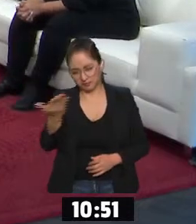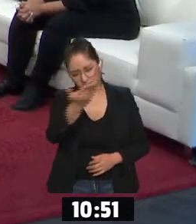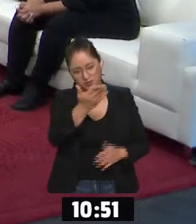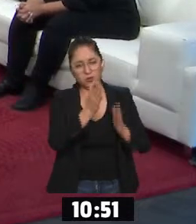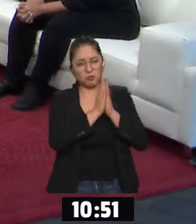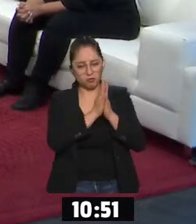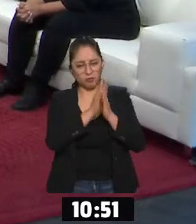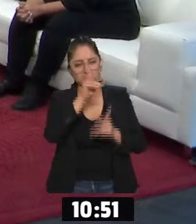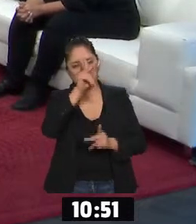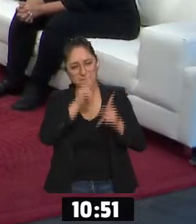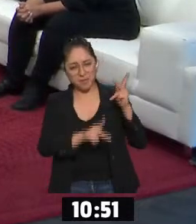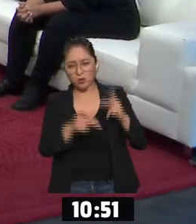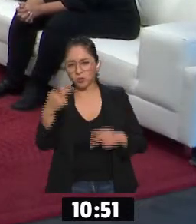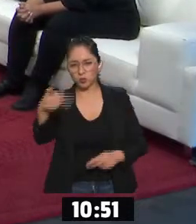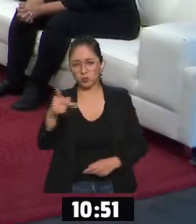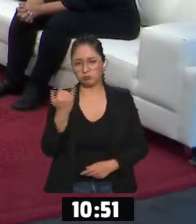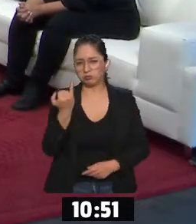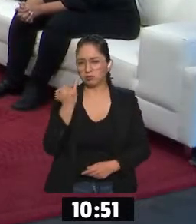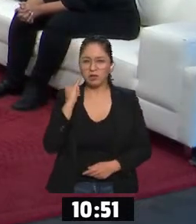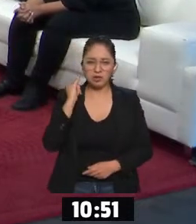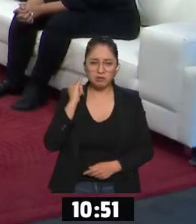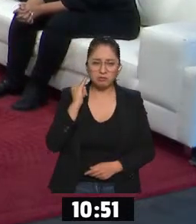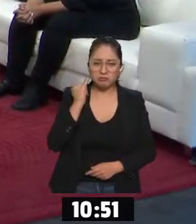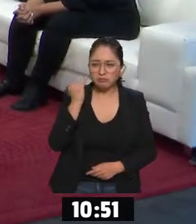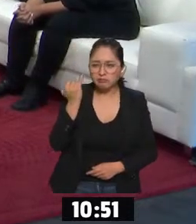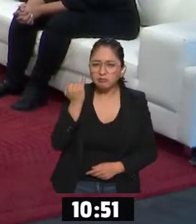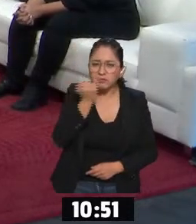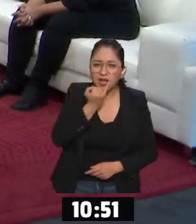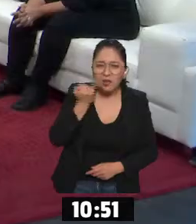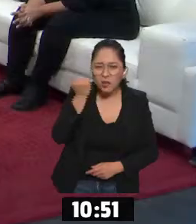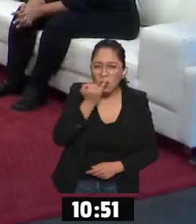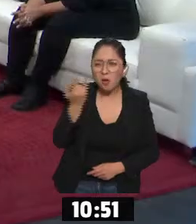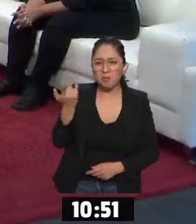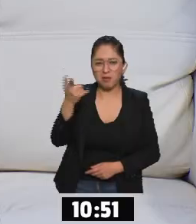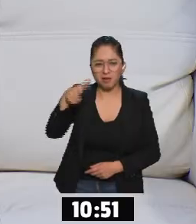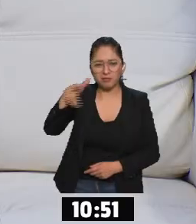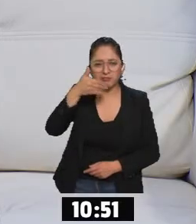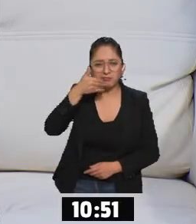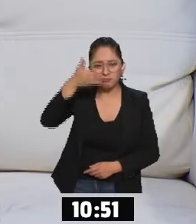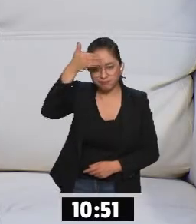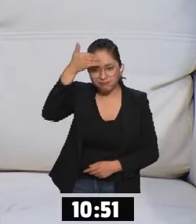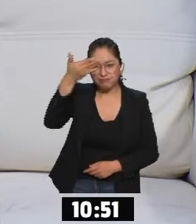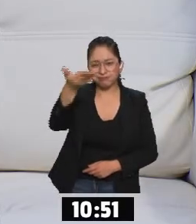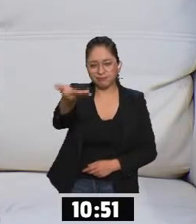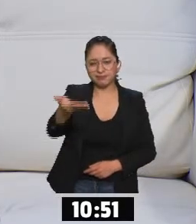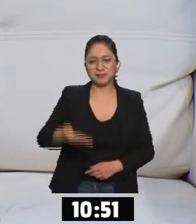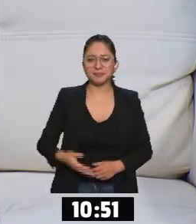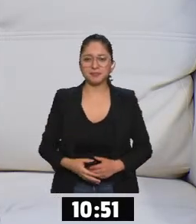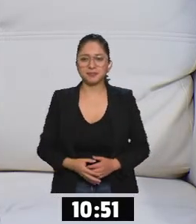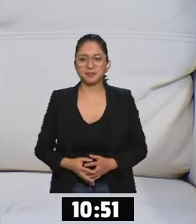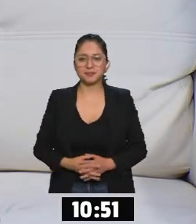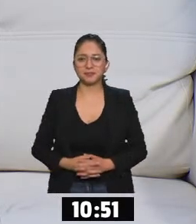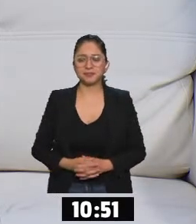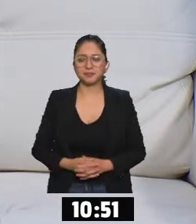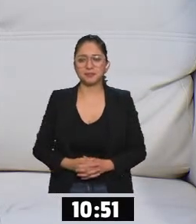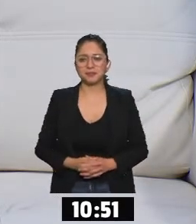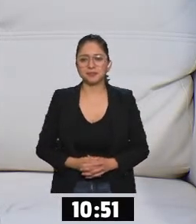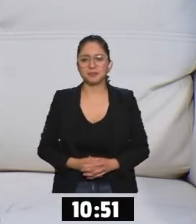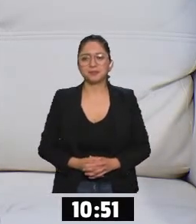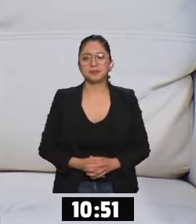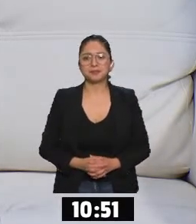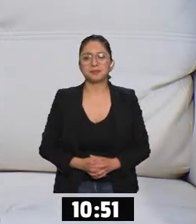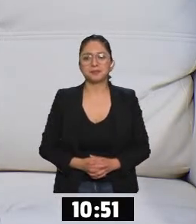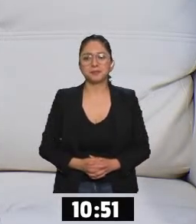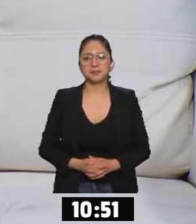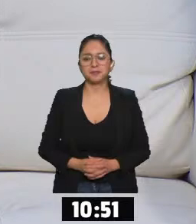favor, en un idioma así... ¿qué será? Exótico. Usted sabe hablar, no sé, argelino. No sé decir eso de en corte, pero ok, lo